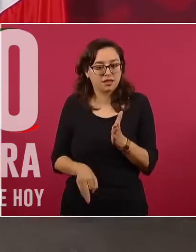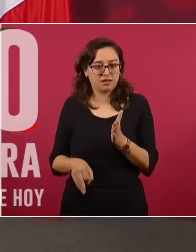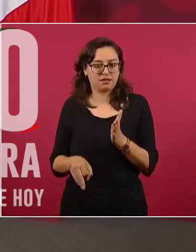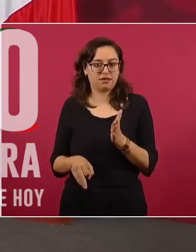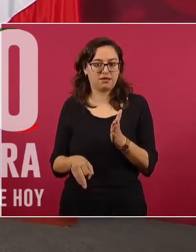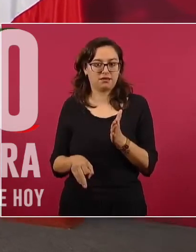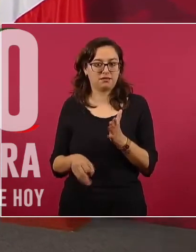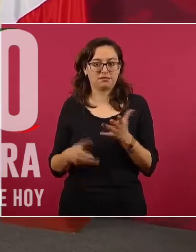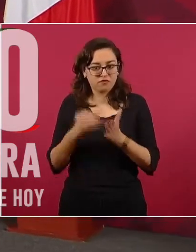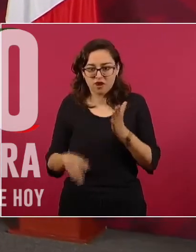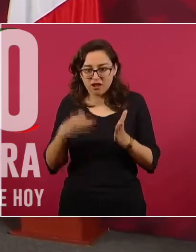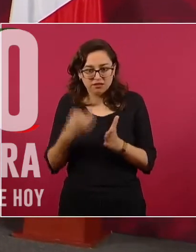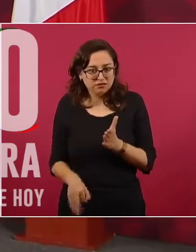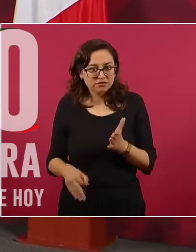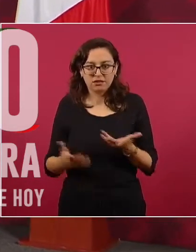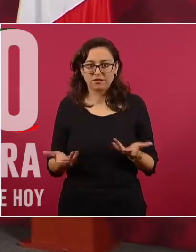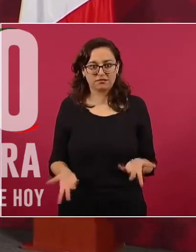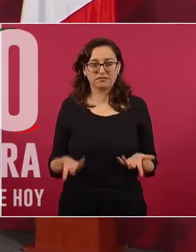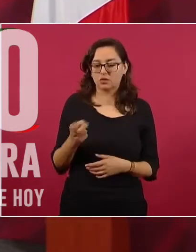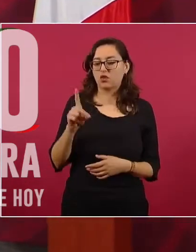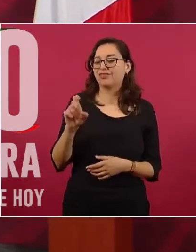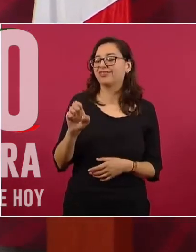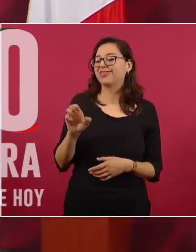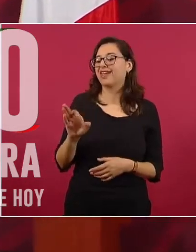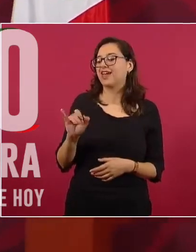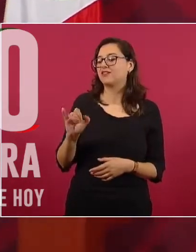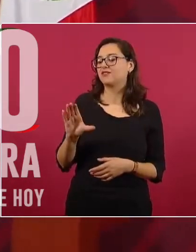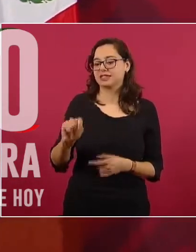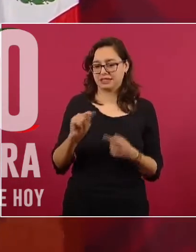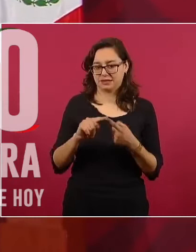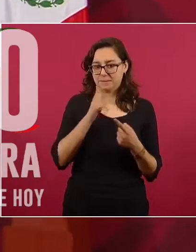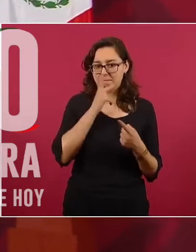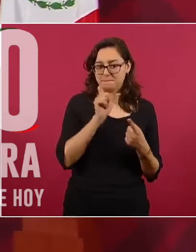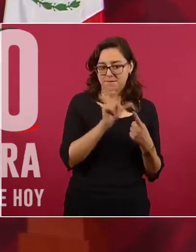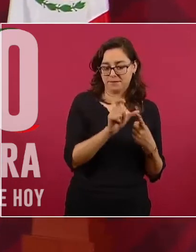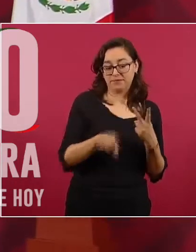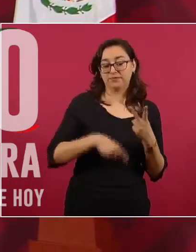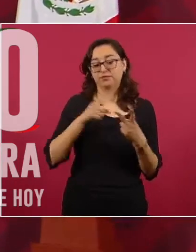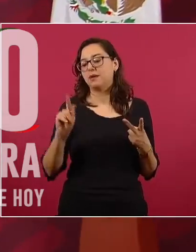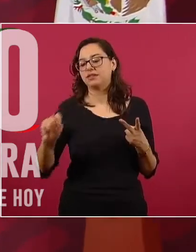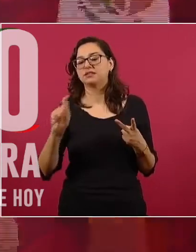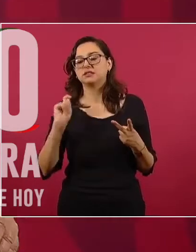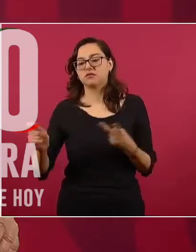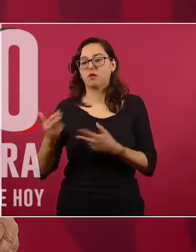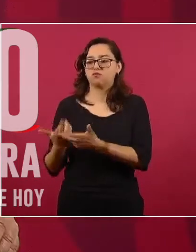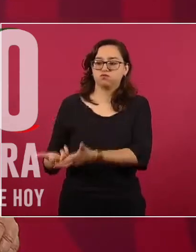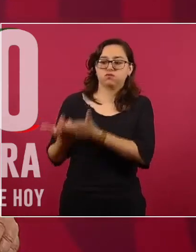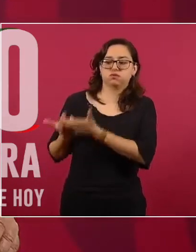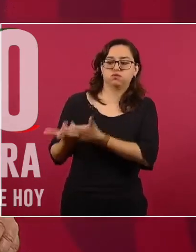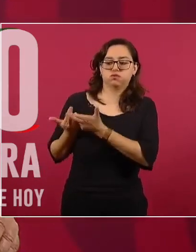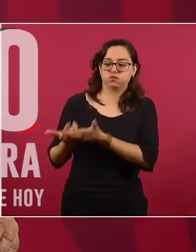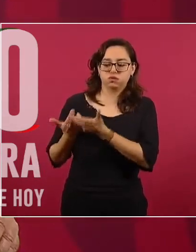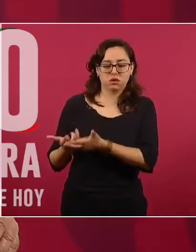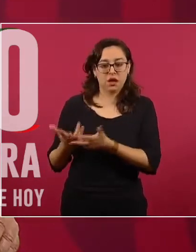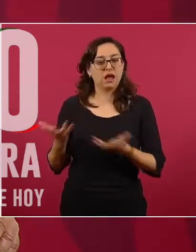falta, es lo que falta, eso es déficit. Y superávit es lo que sobra. Entonces, a